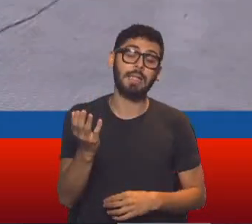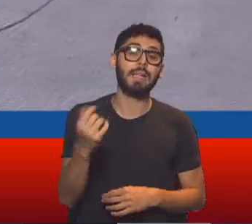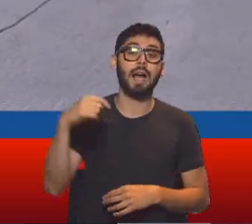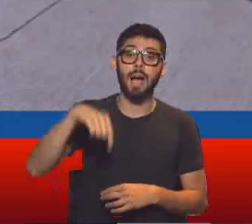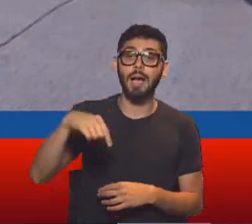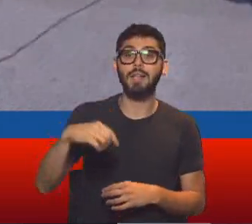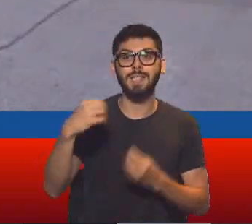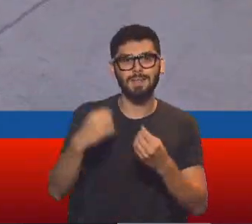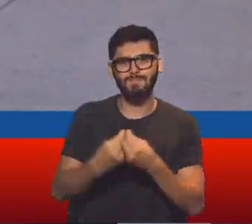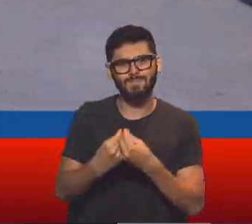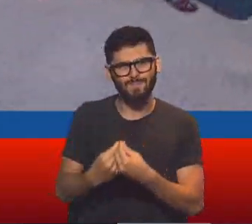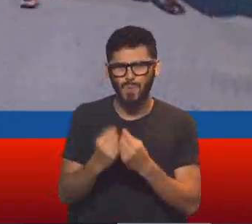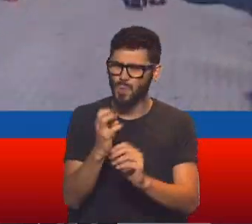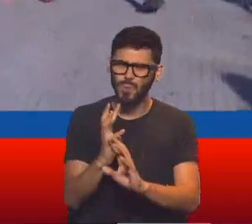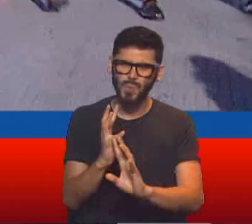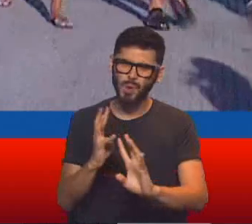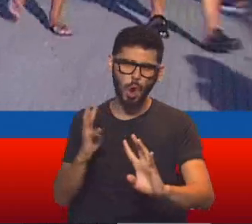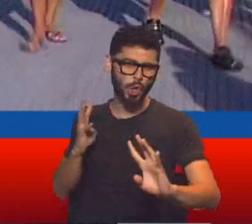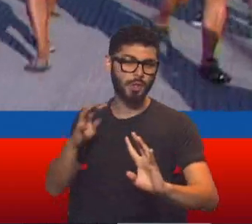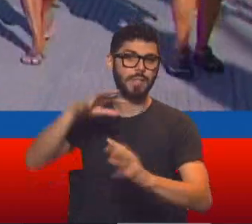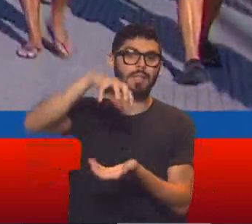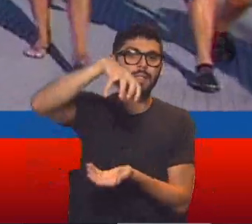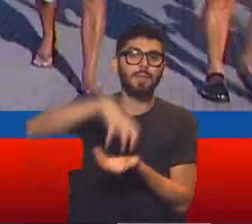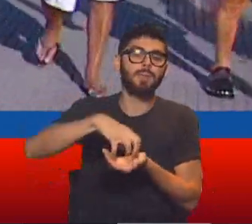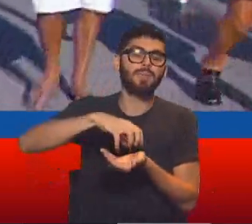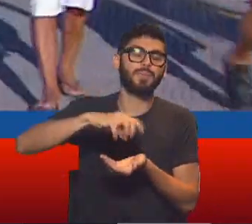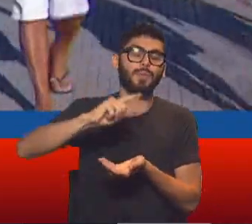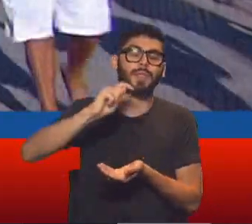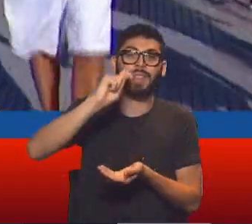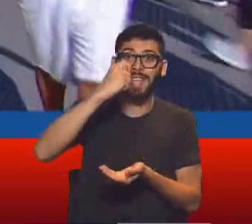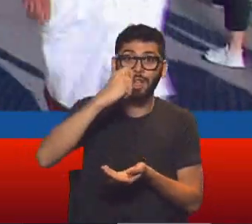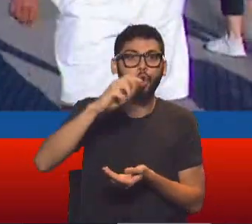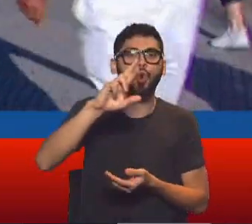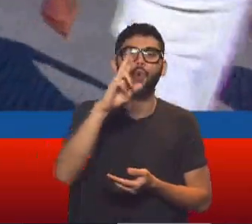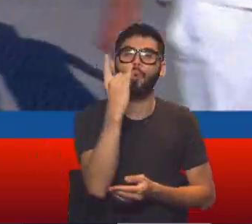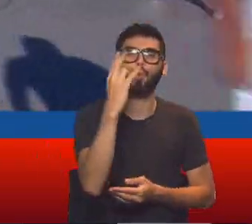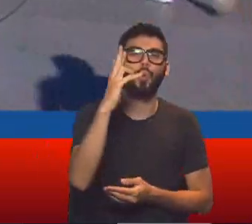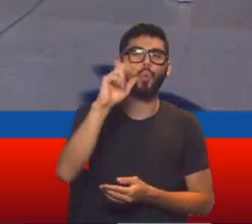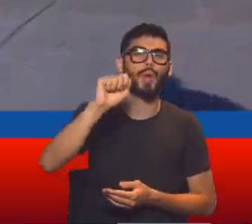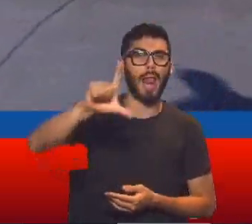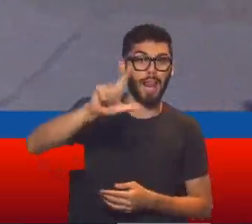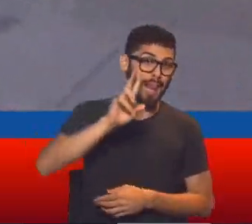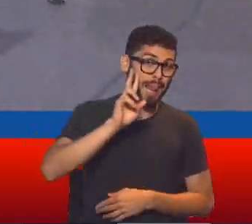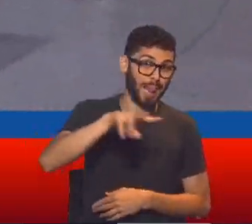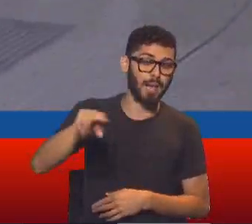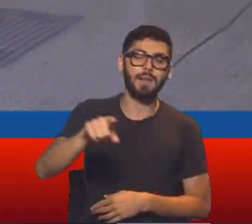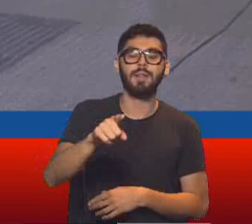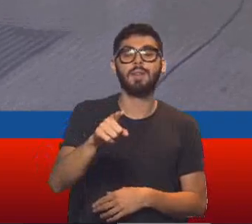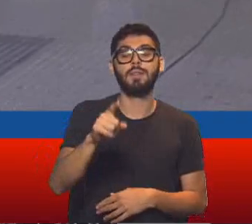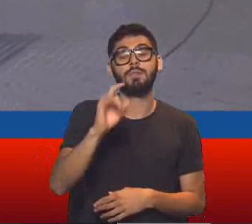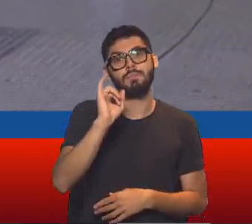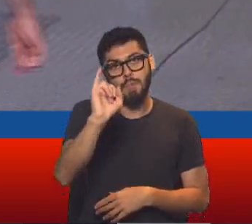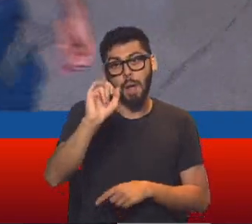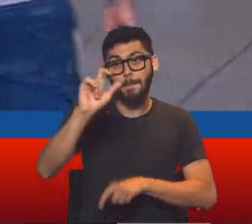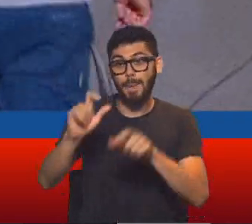verdadera multitud en este centro de testeo de La Rural. Quiero decir que en el interior las personas